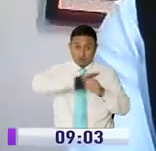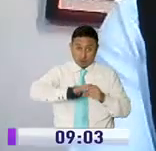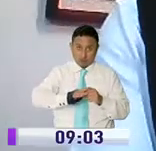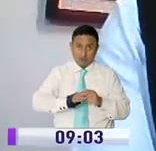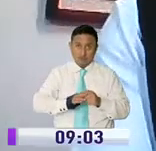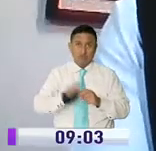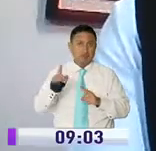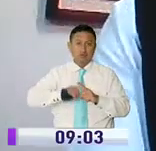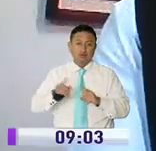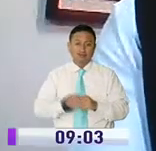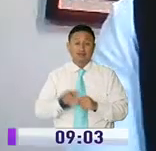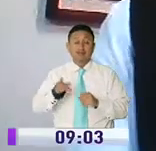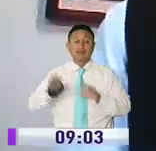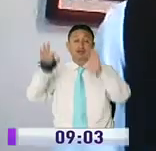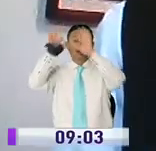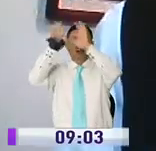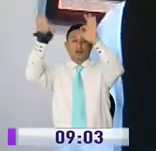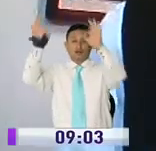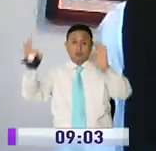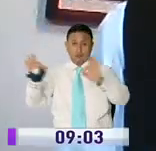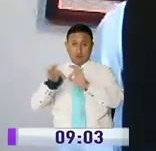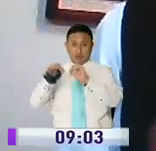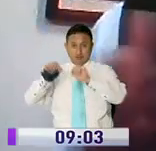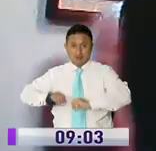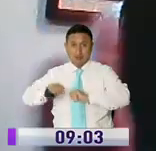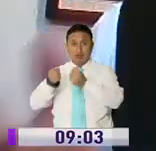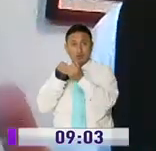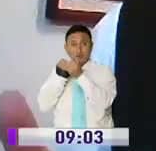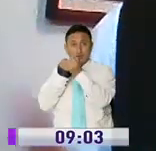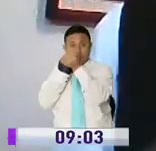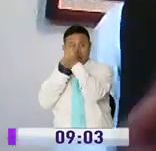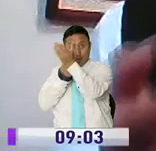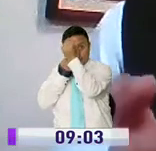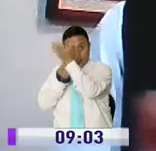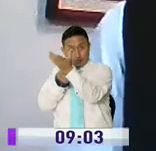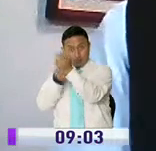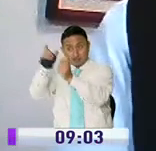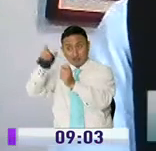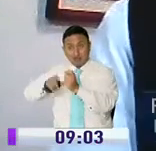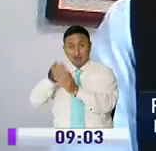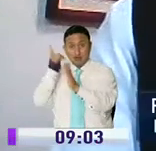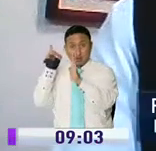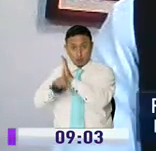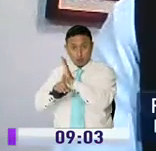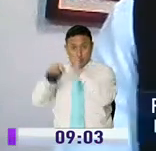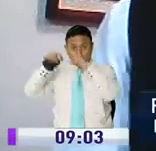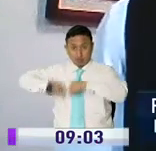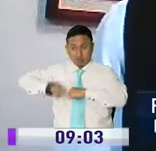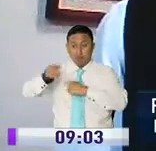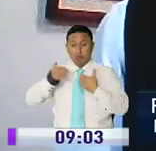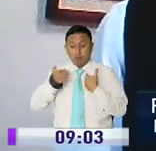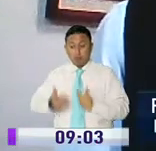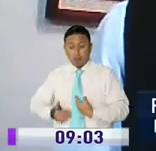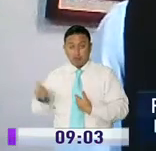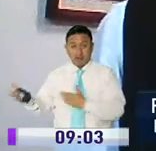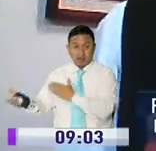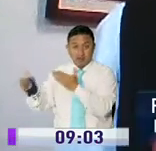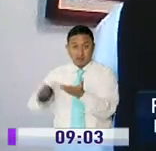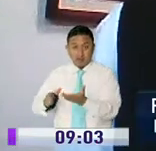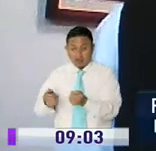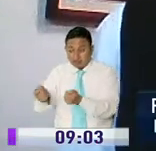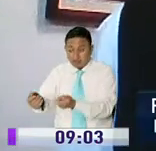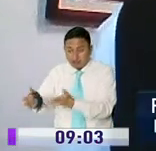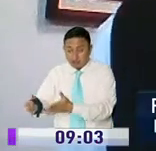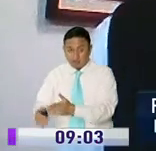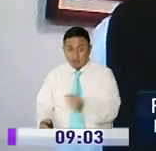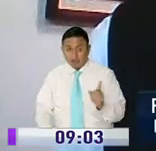ejemplo, tenemos habilitado un formulario que nos permite recoger información de aquellas personas que denuncian cuando el cadáver de un familiar no ha sido